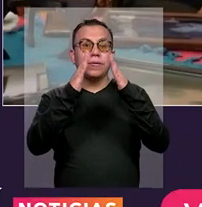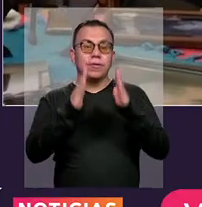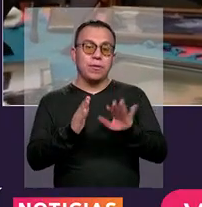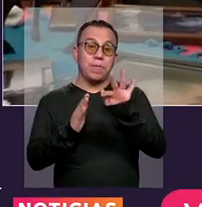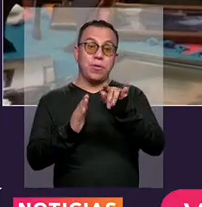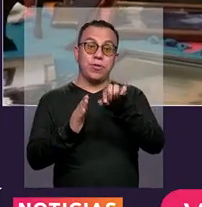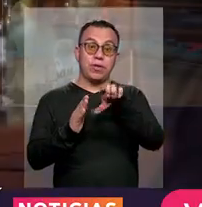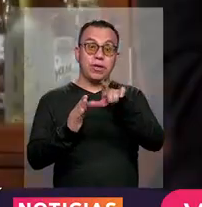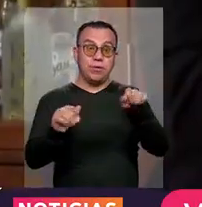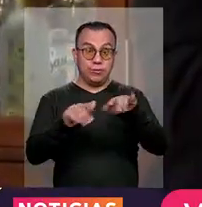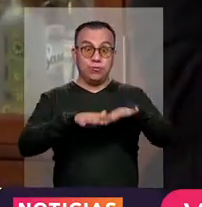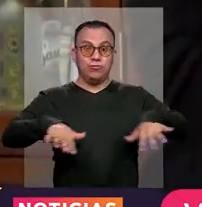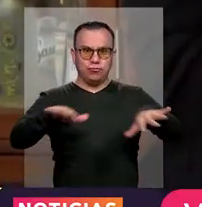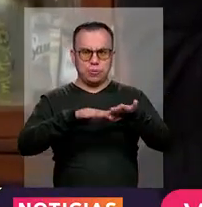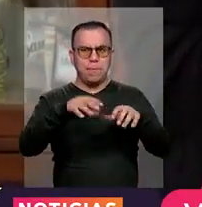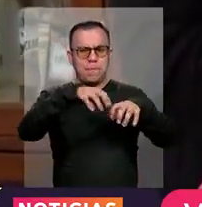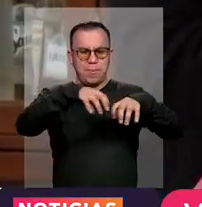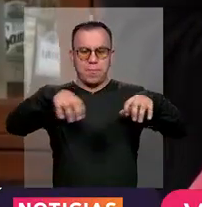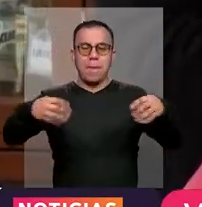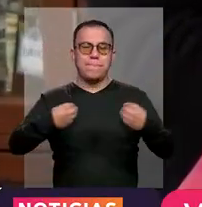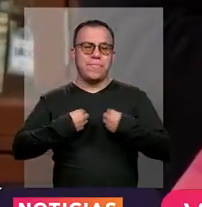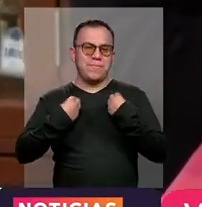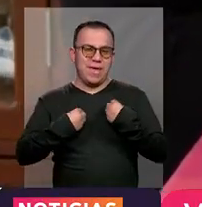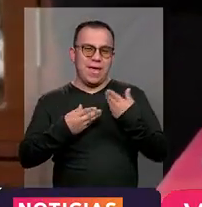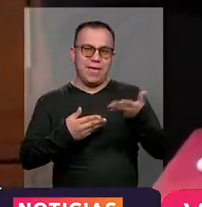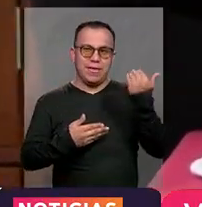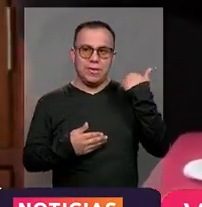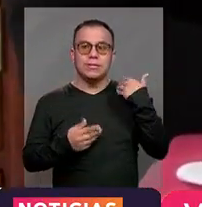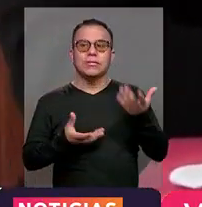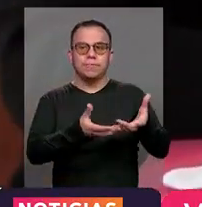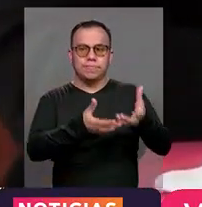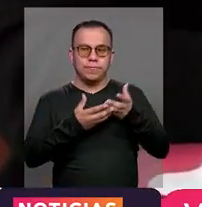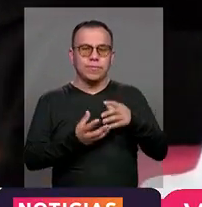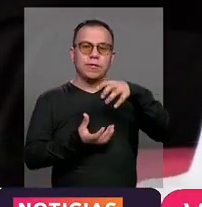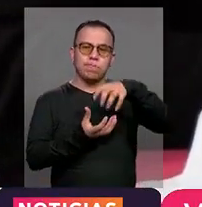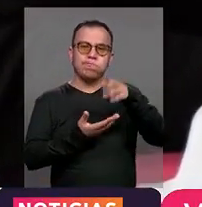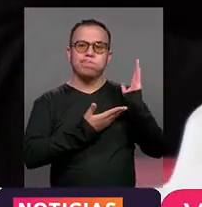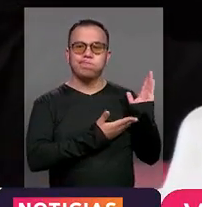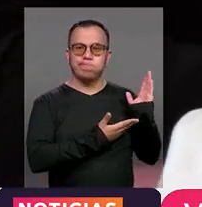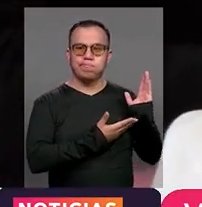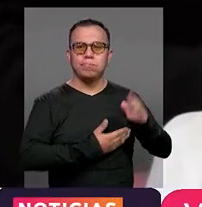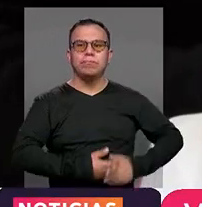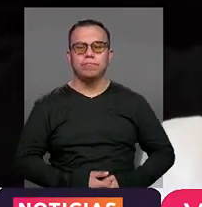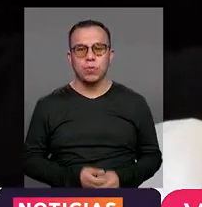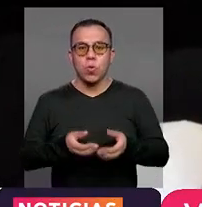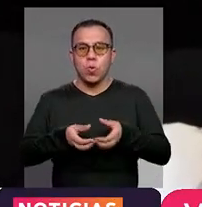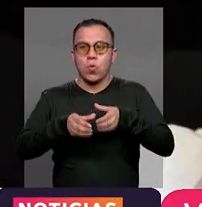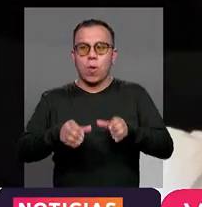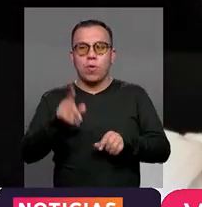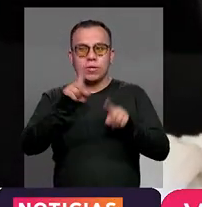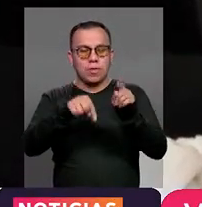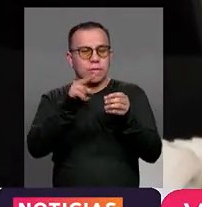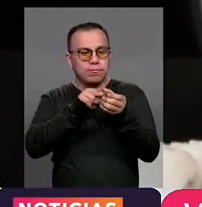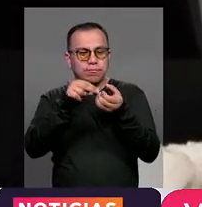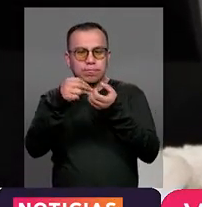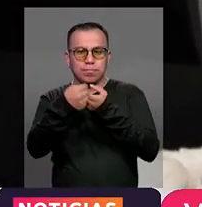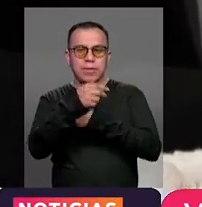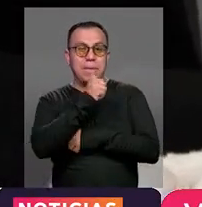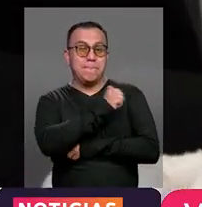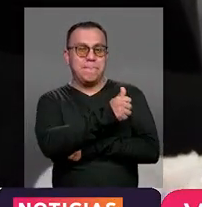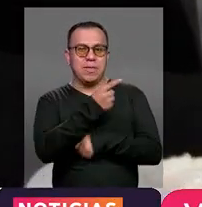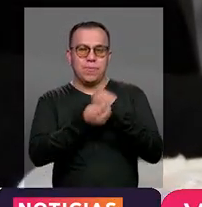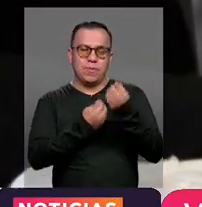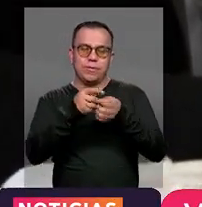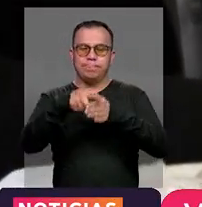potrillos donde él vive vivía y él nos obsequió este huevo precisamente juego con algunas algunas pinturas que hizo de